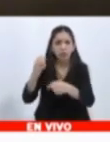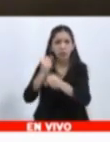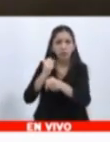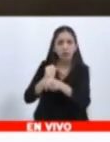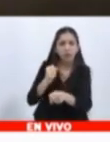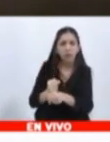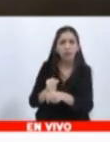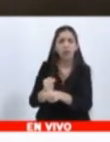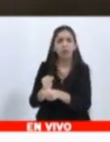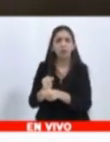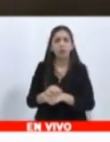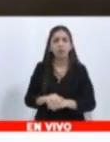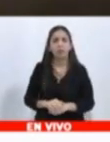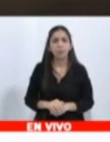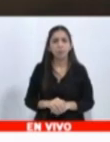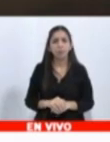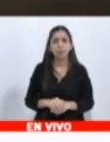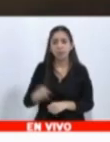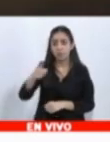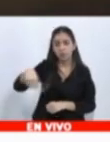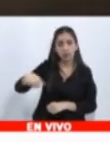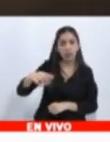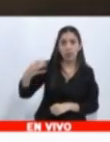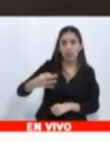negligentes en su trabajo,